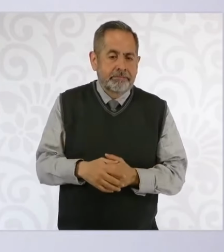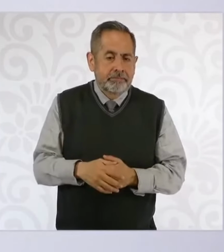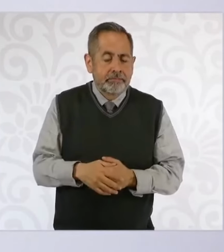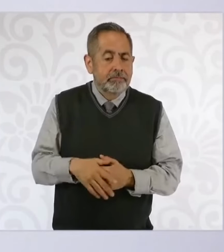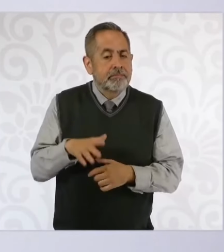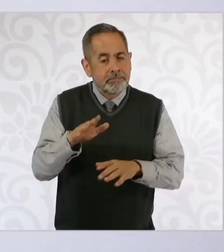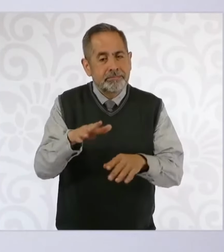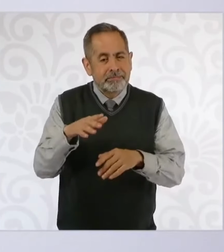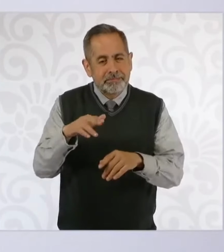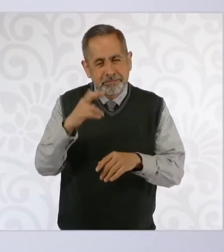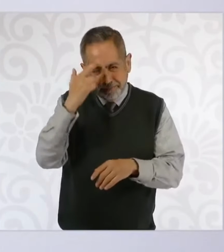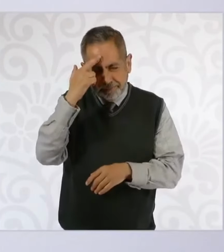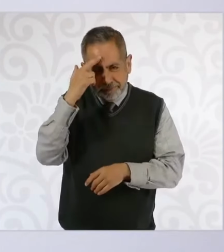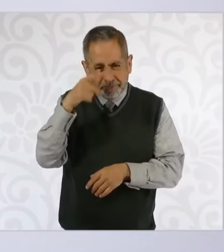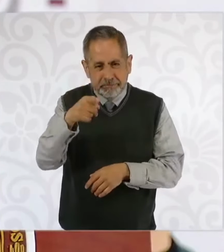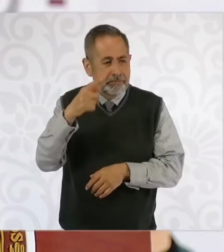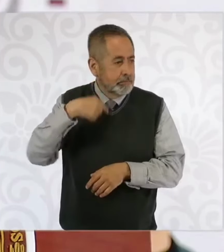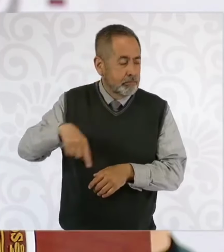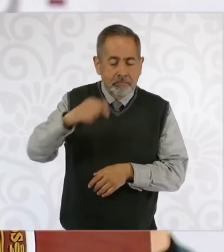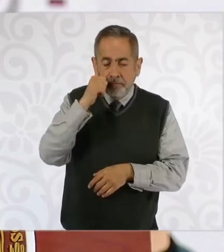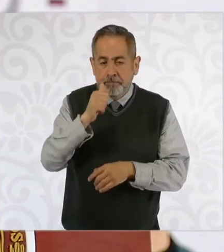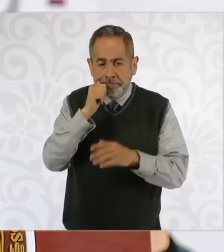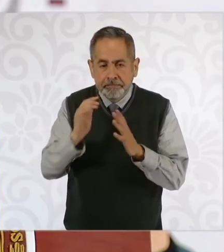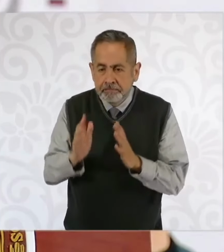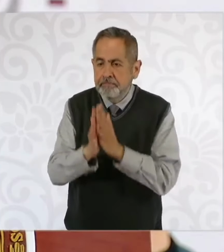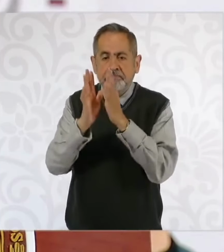época, en donde tenemos una participación